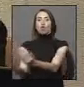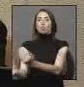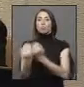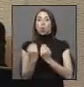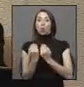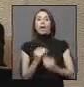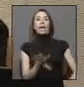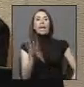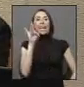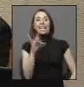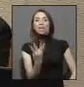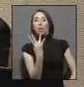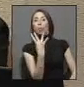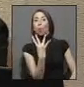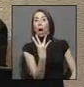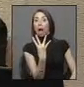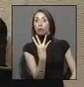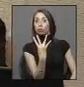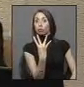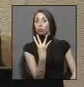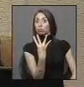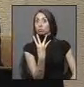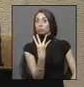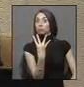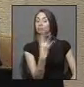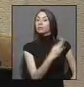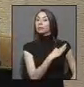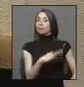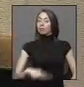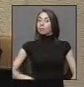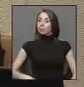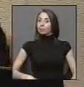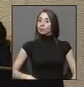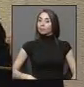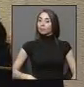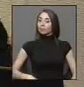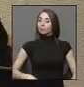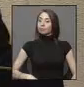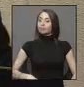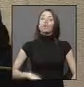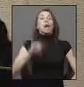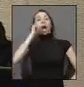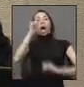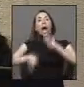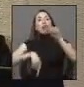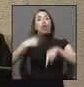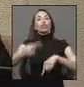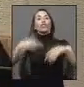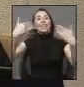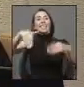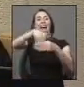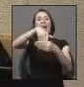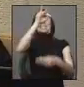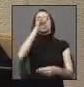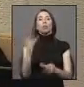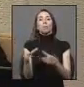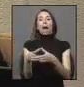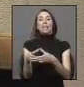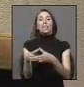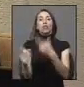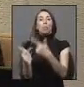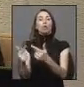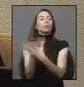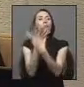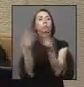elegir cuatro, digo bien, cuatro parlamentarios, y al día siguiente de esa elección ese partido termina